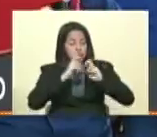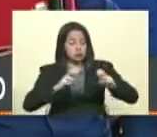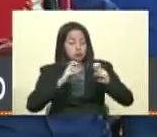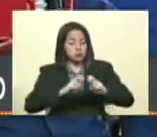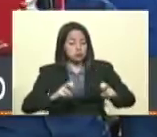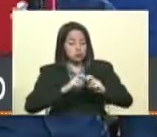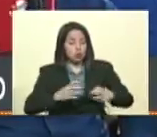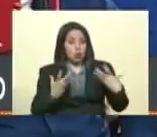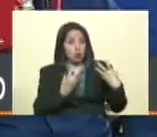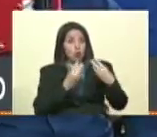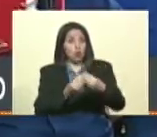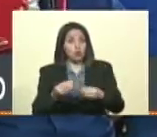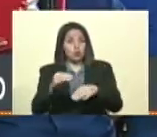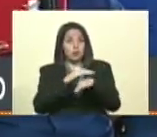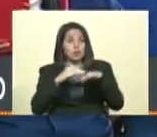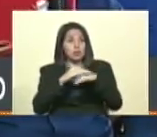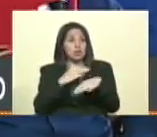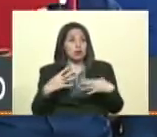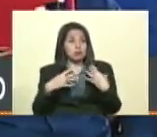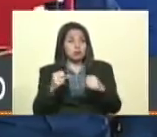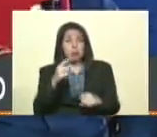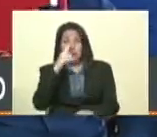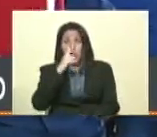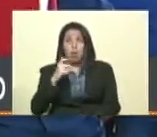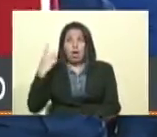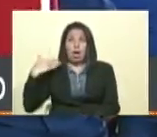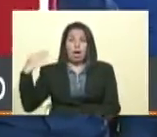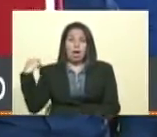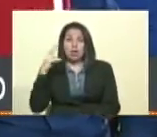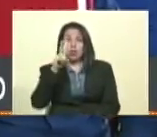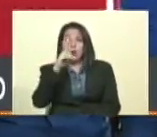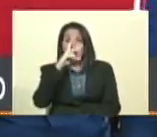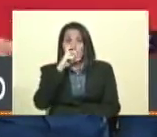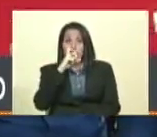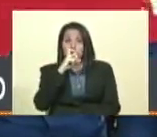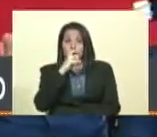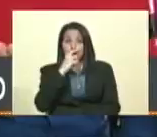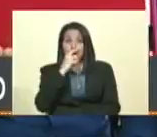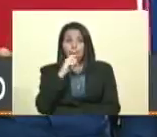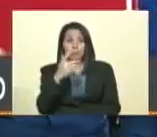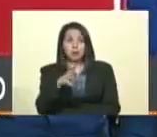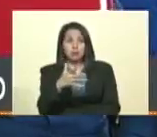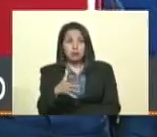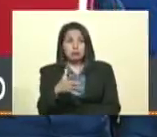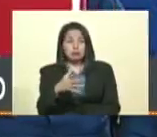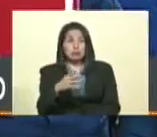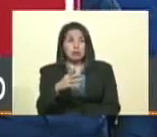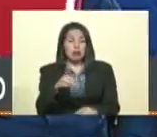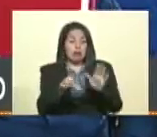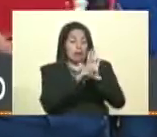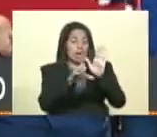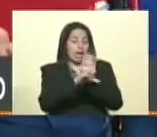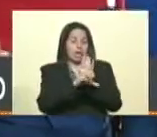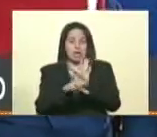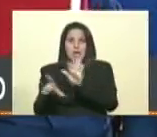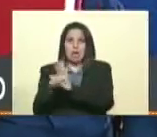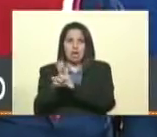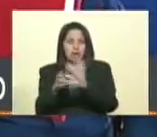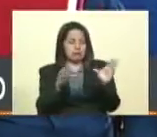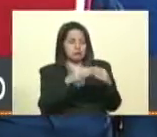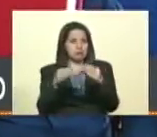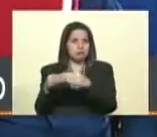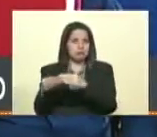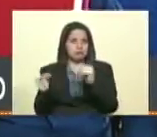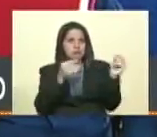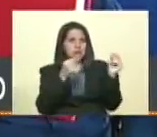Ministerio de Salud hace 2 años aproximadamente, empezamos a trabajarla, porque nosotros decíamos, si esto es una ley entre las partes, ¿por qué esperar a entregar un